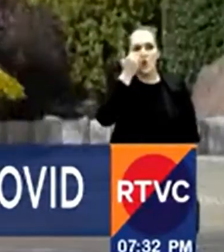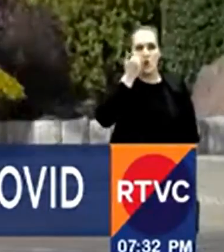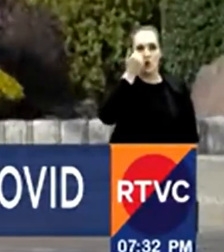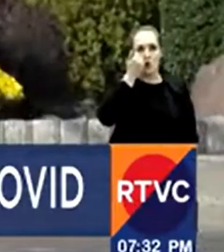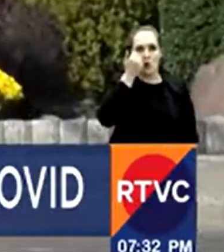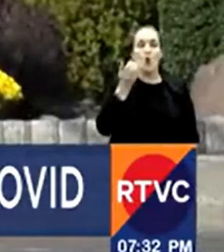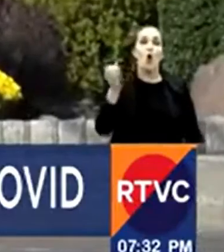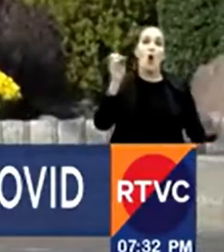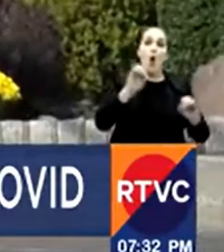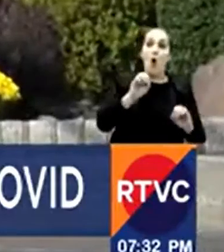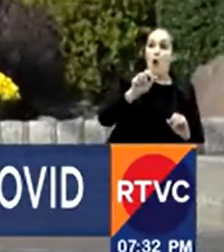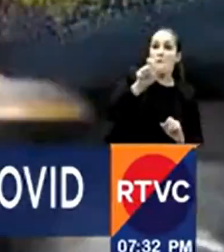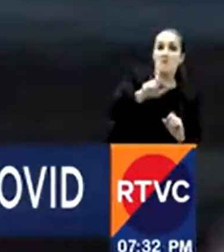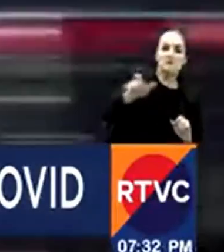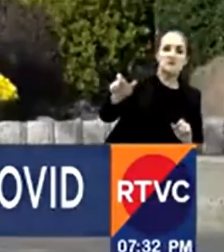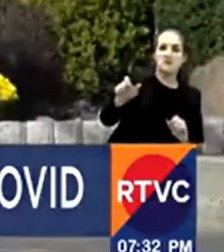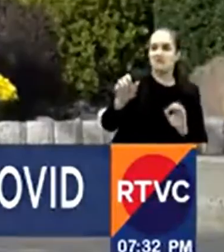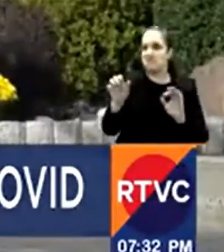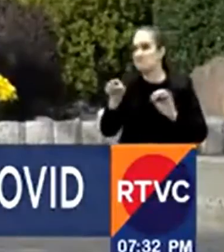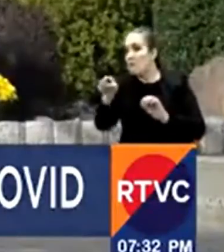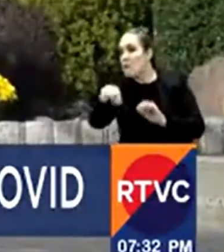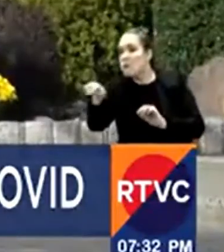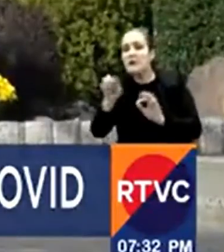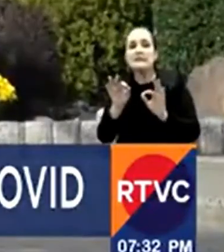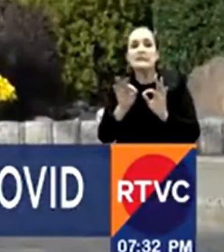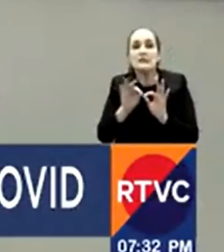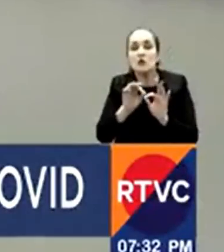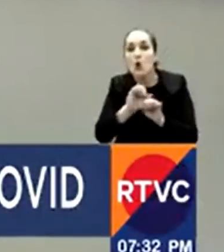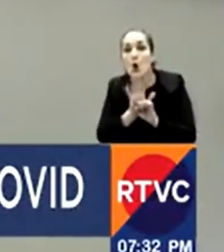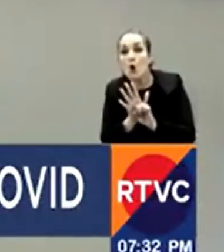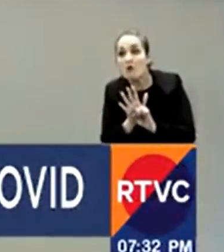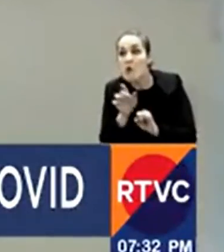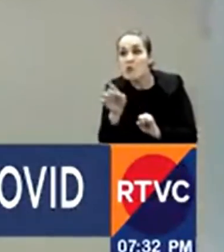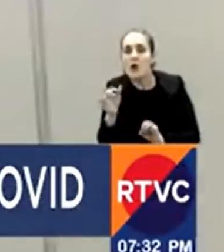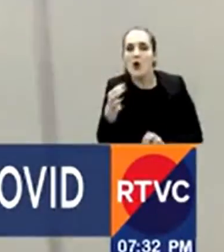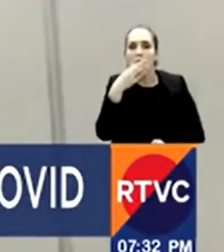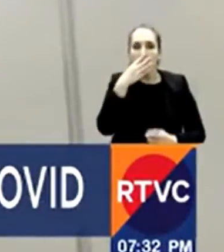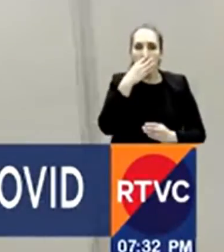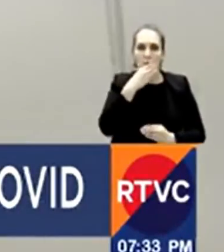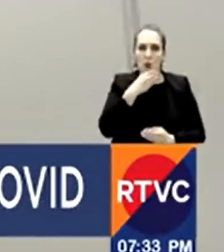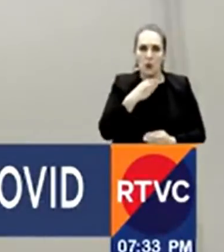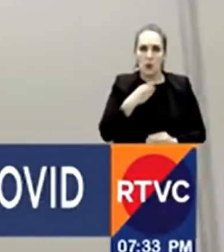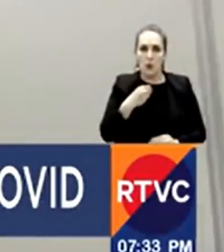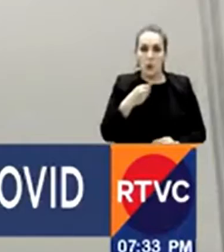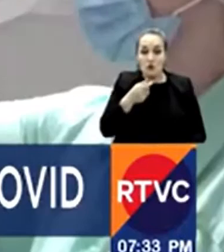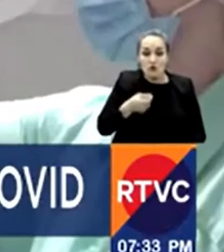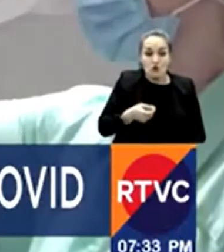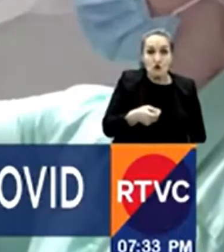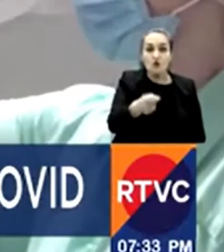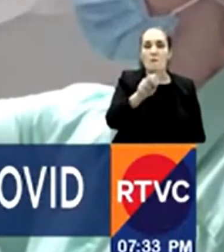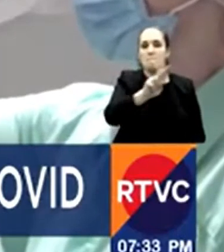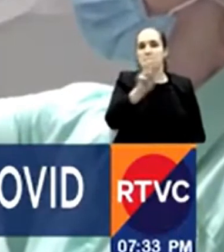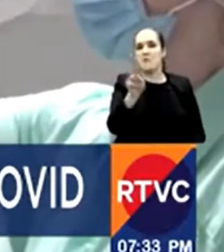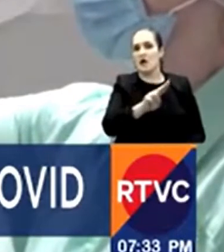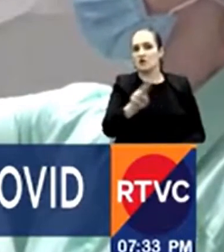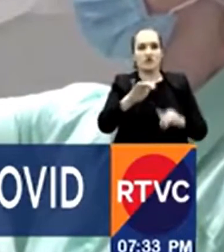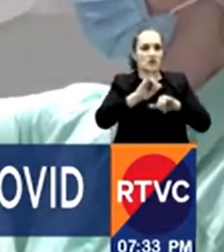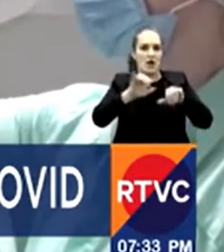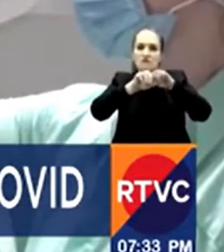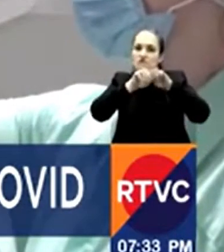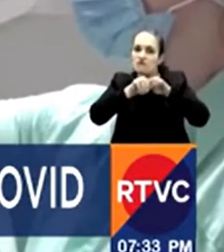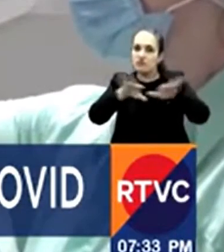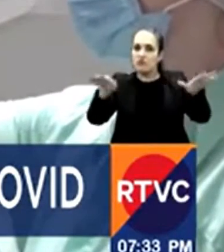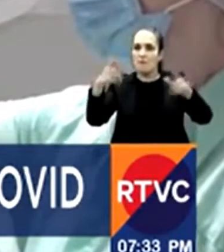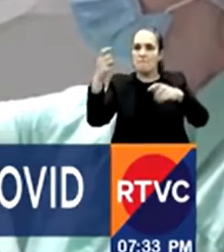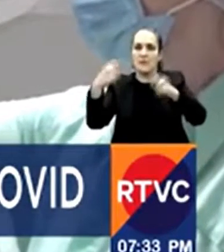COVID-19 leve o moderado. Se espera que a partir del 11 de marzo Molnupiravir esté disponible en las principales farmacias del país y